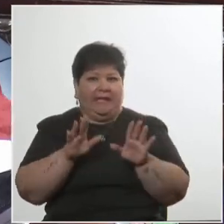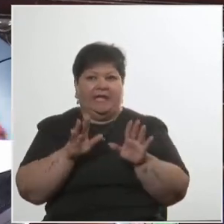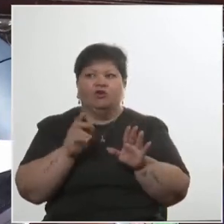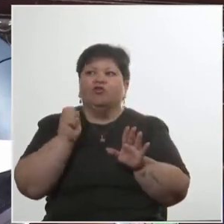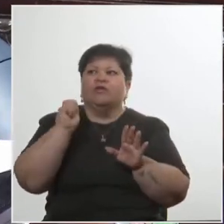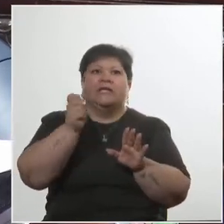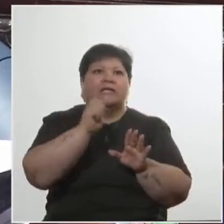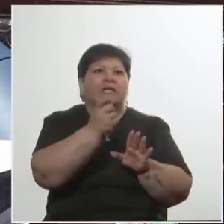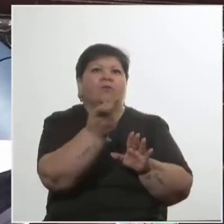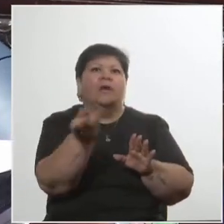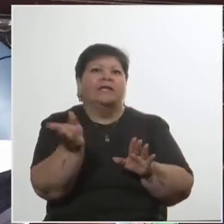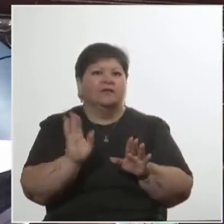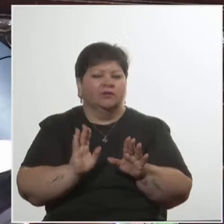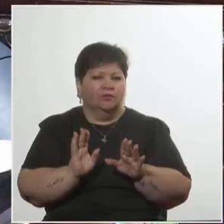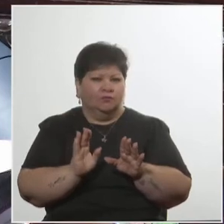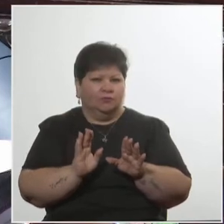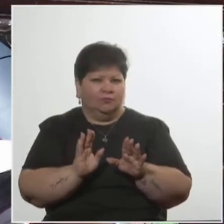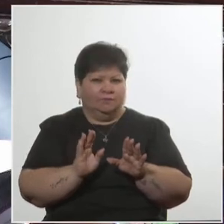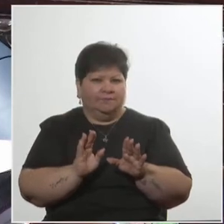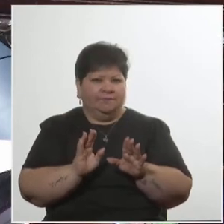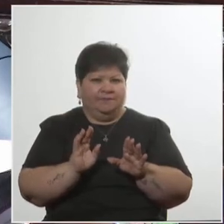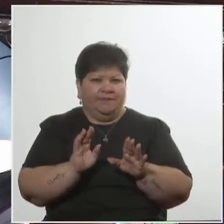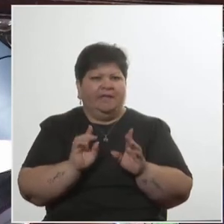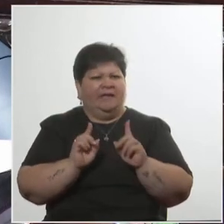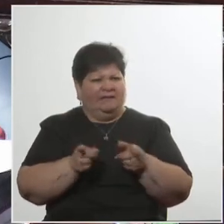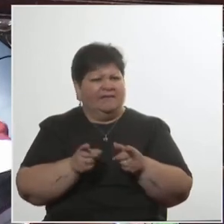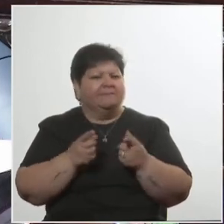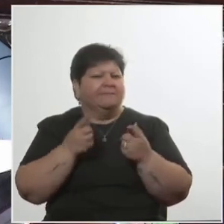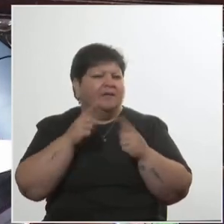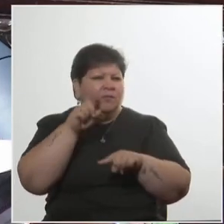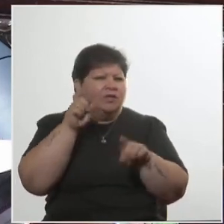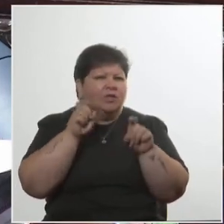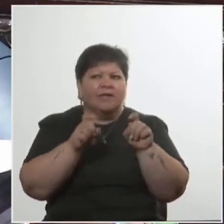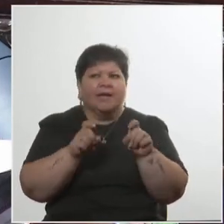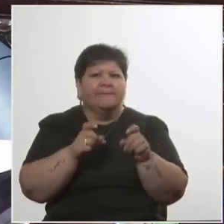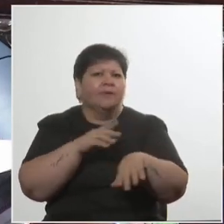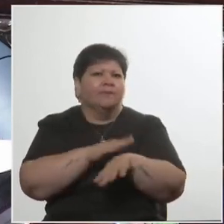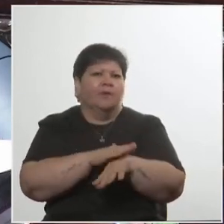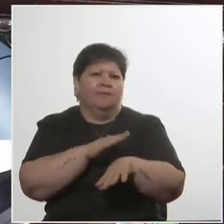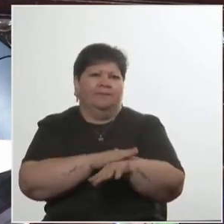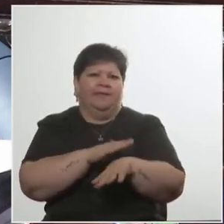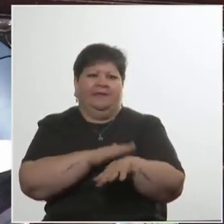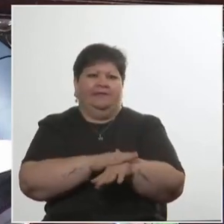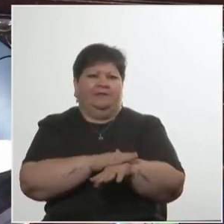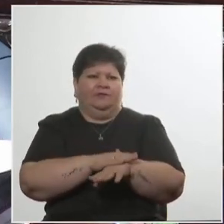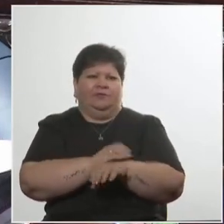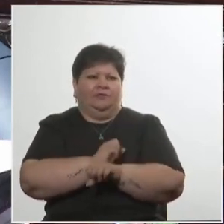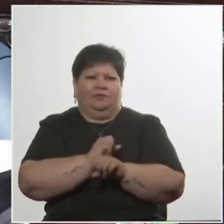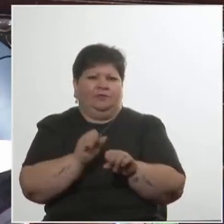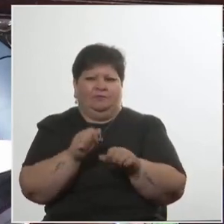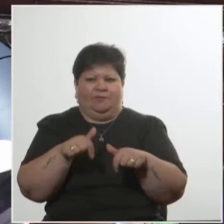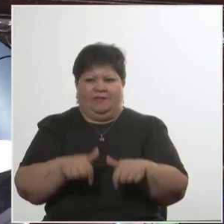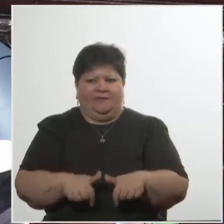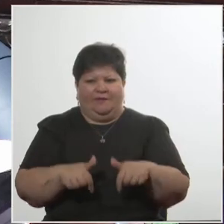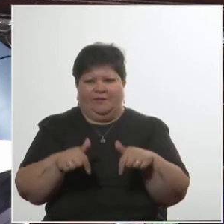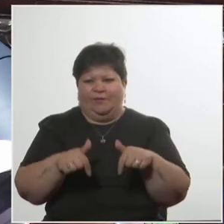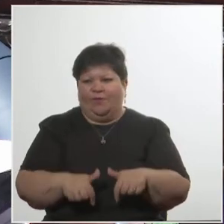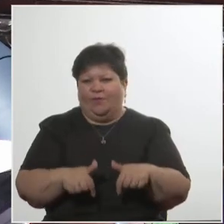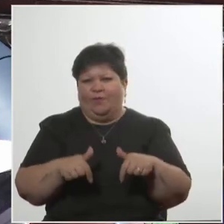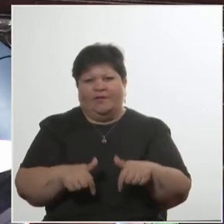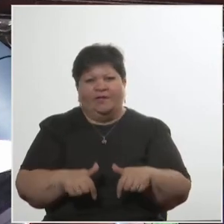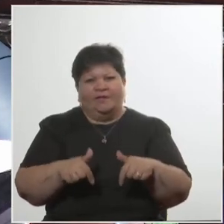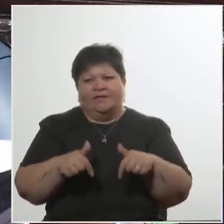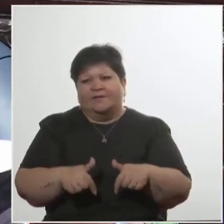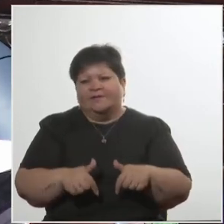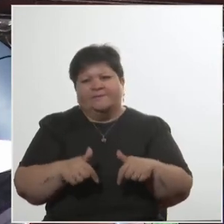en primer lugar cuestionamos el momento no hay duda es bastante incomprensible que estemos en el día de hoy en el medio